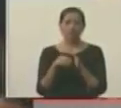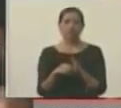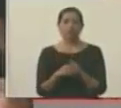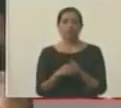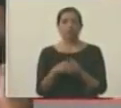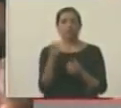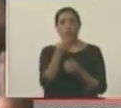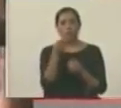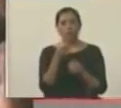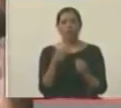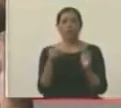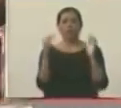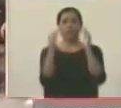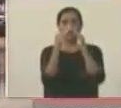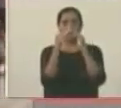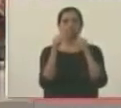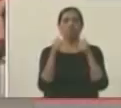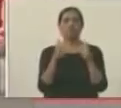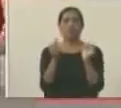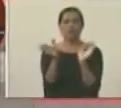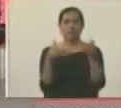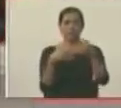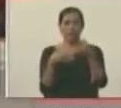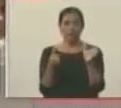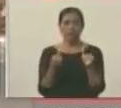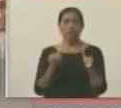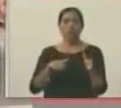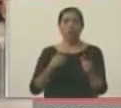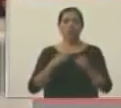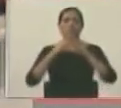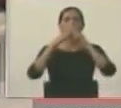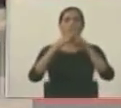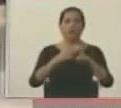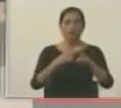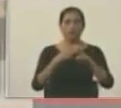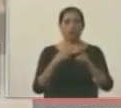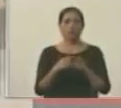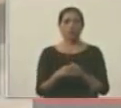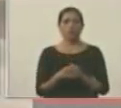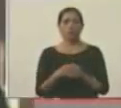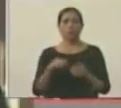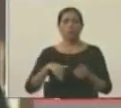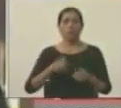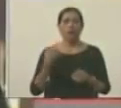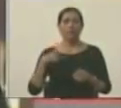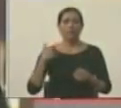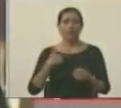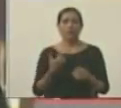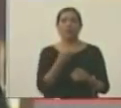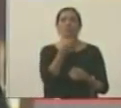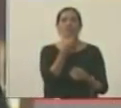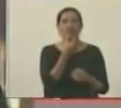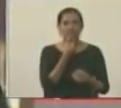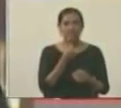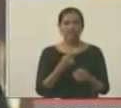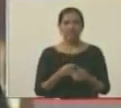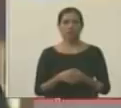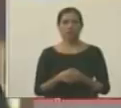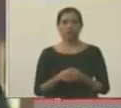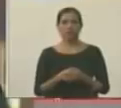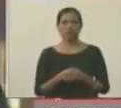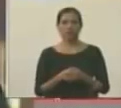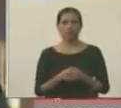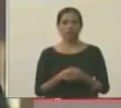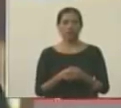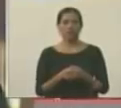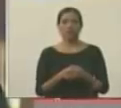bien equipada, y pueda obtener un crédito, pueda tener la facilidad de